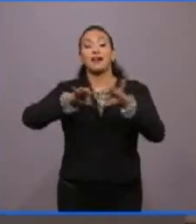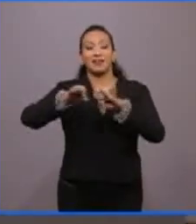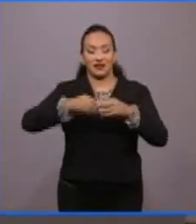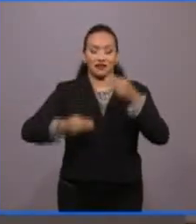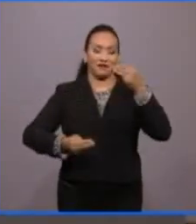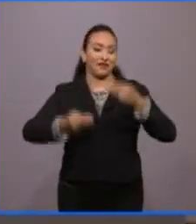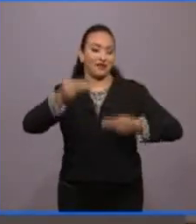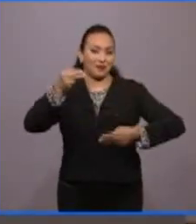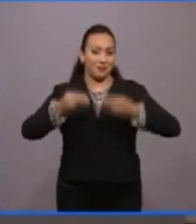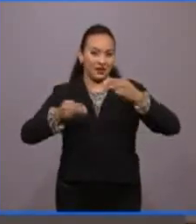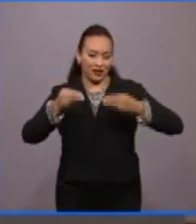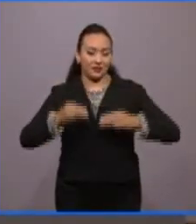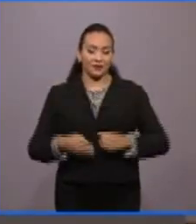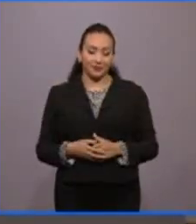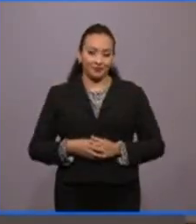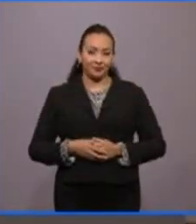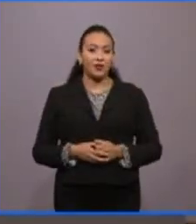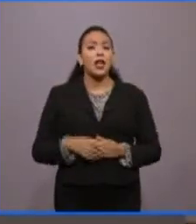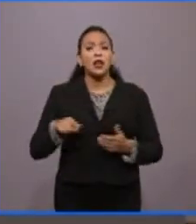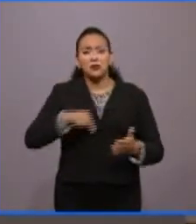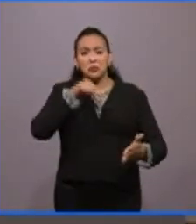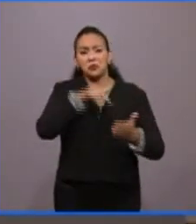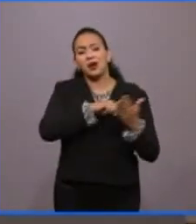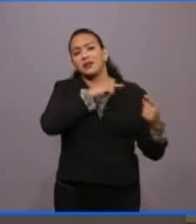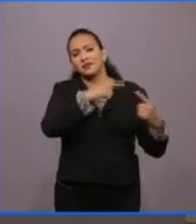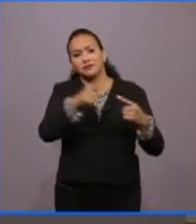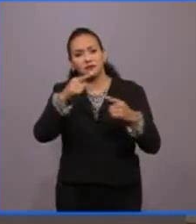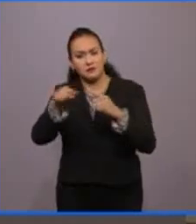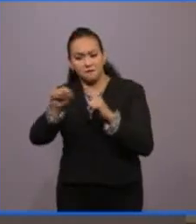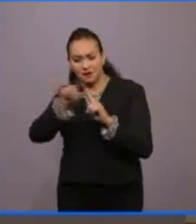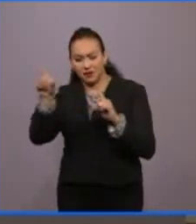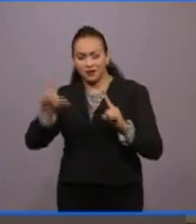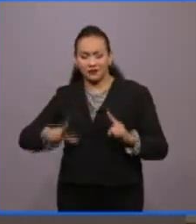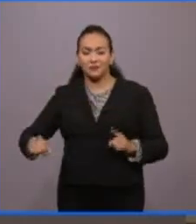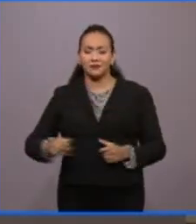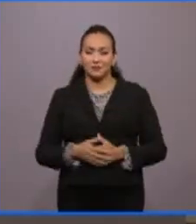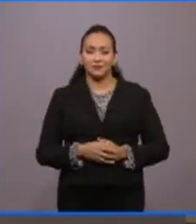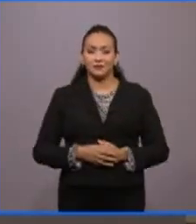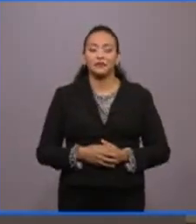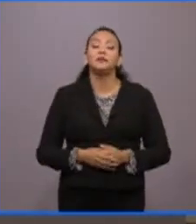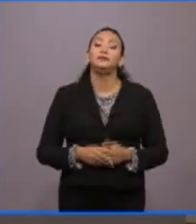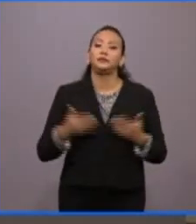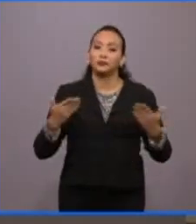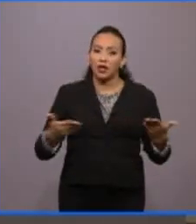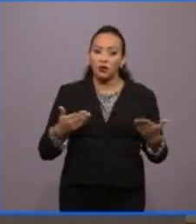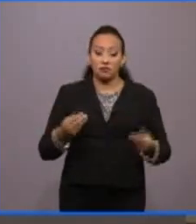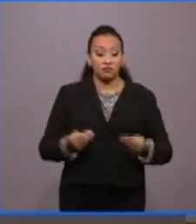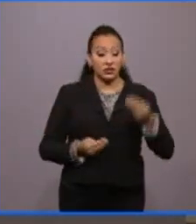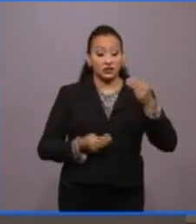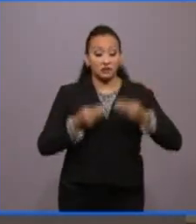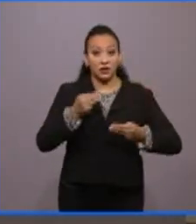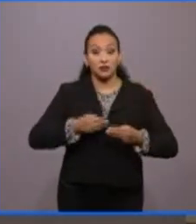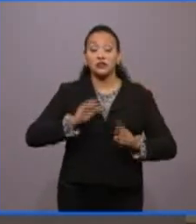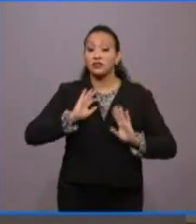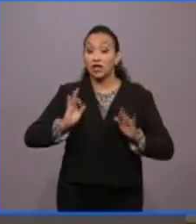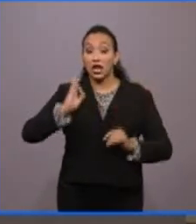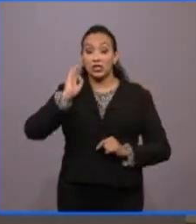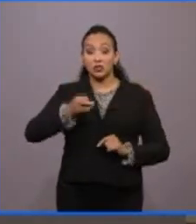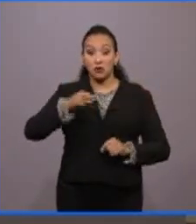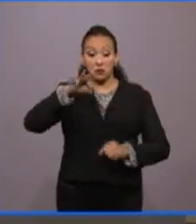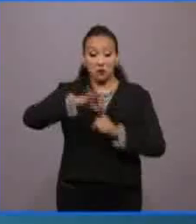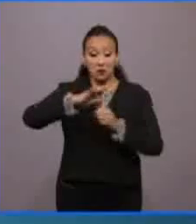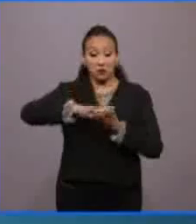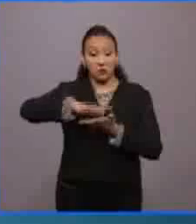las y los magistrados locales en las distintas entidades federativas. Además, las magistraturas fueron aprobadas por